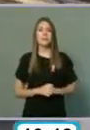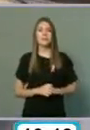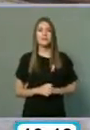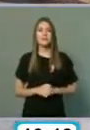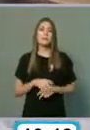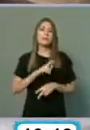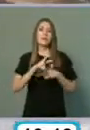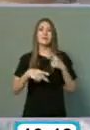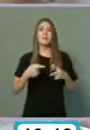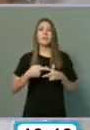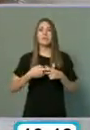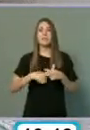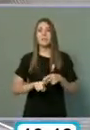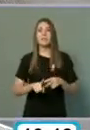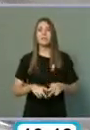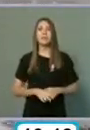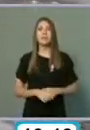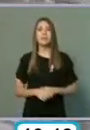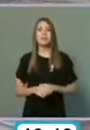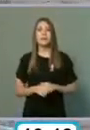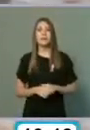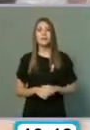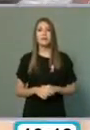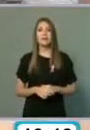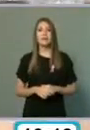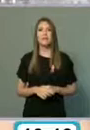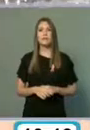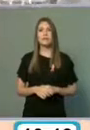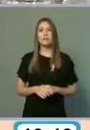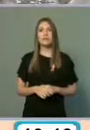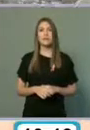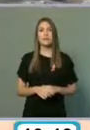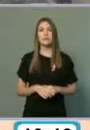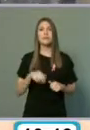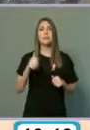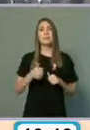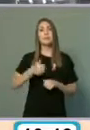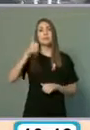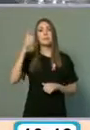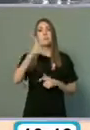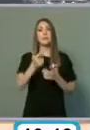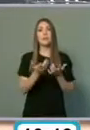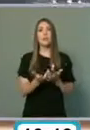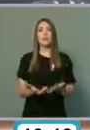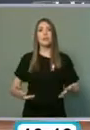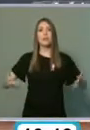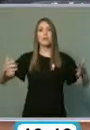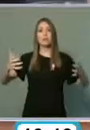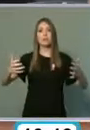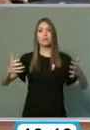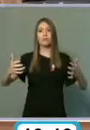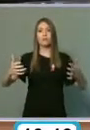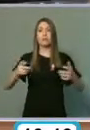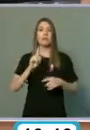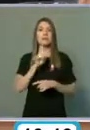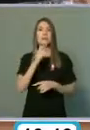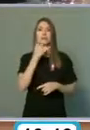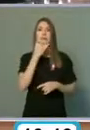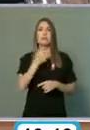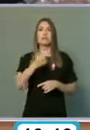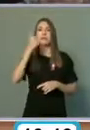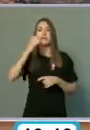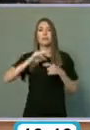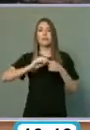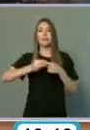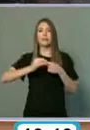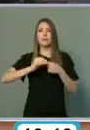vamos comenzando, ¿te parece? Me parece. Ok, vamos a comenzar primero en una cacerola grande. Primero vamos a empezar con nuestros frijoles. Usted Sí. los va a